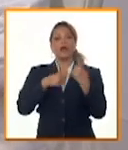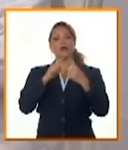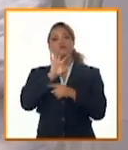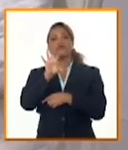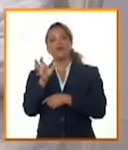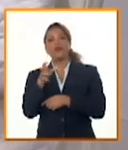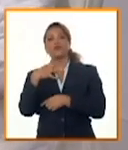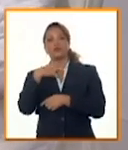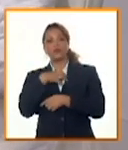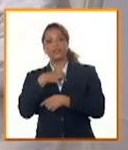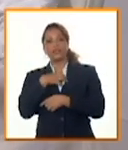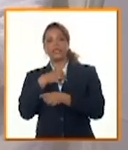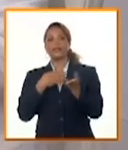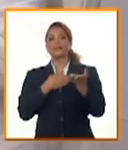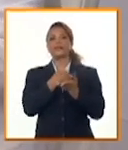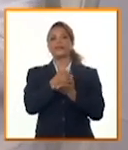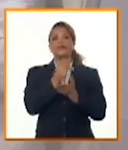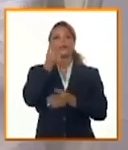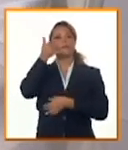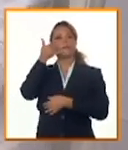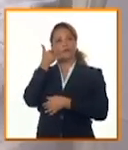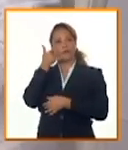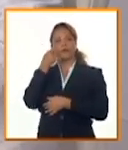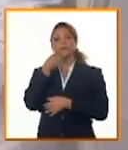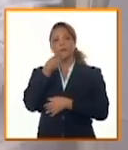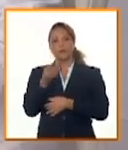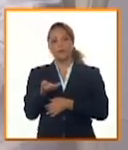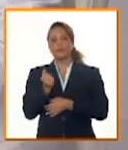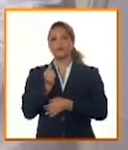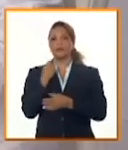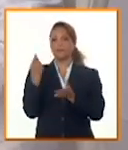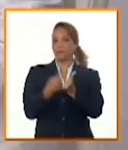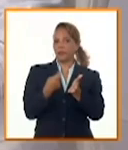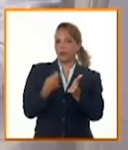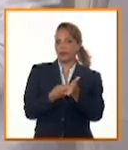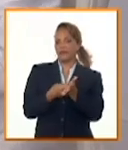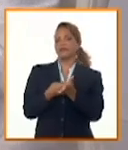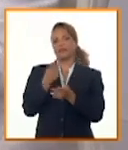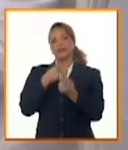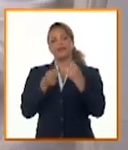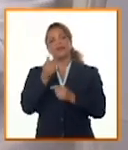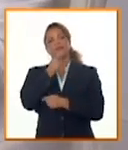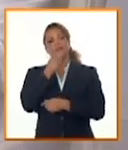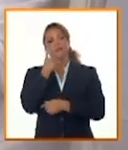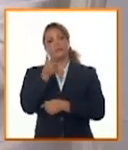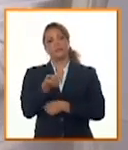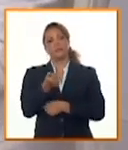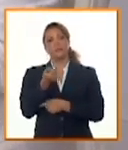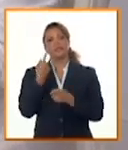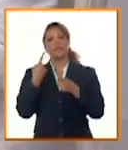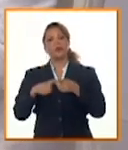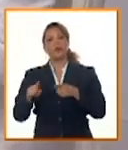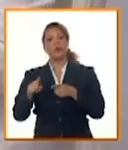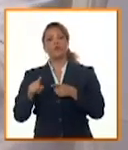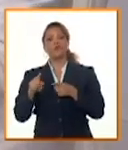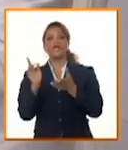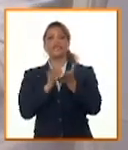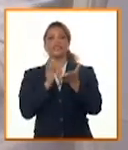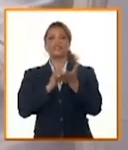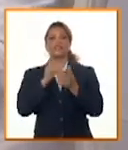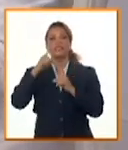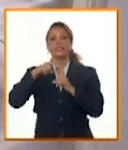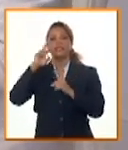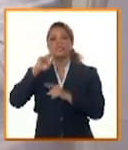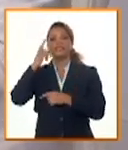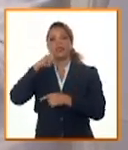la banca remota a través del móvil lo cual es una facilidad adicional existe el conocido transfer móvil que se ha